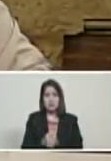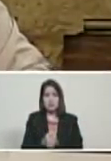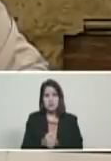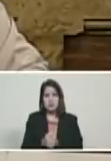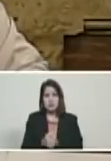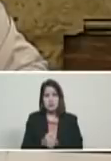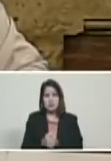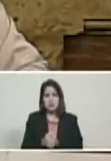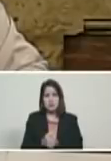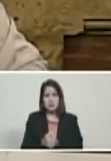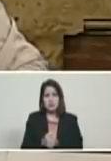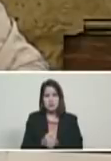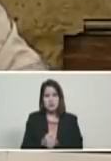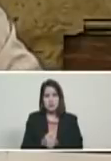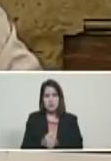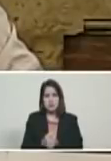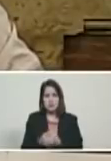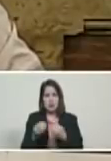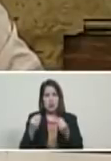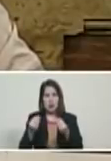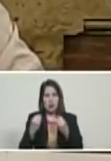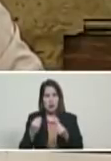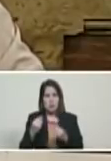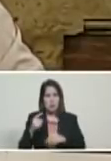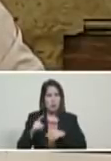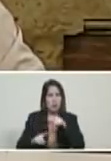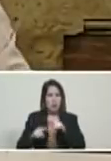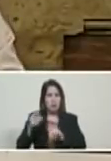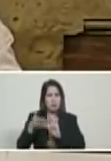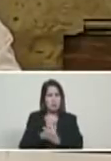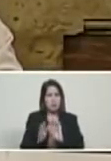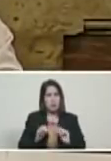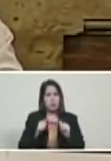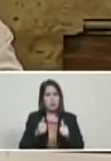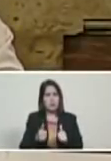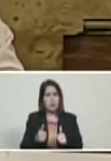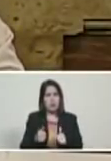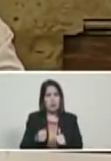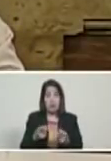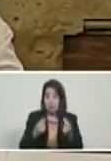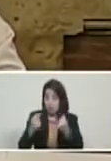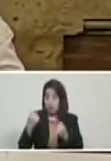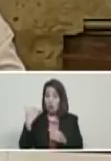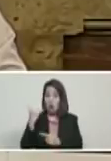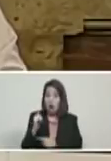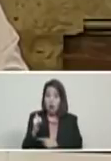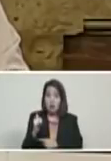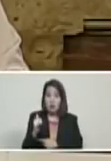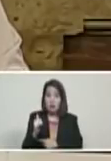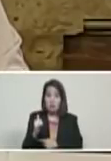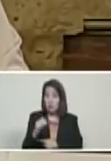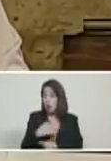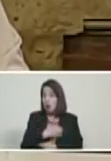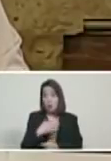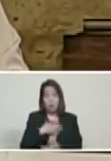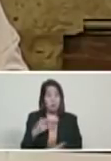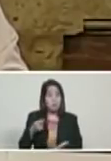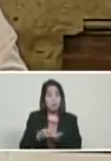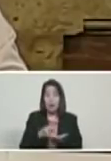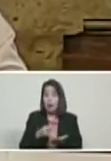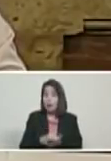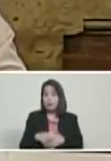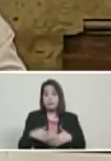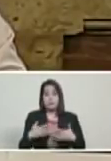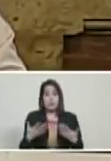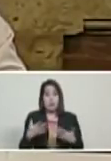Cuando vamos a salir a comprar medicinas necesarias para el país, tenemos los recursos, no podemos pagar por